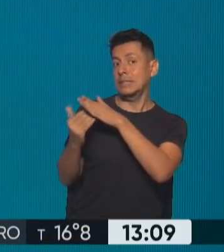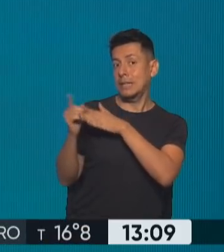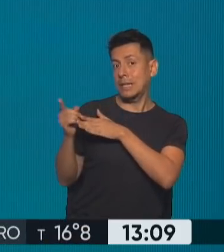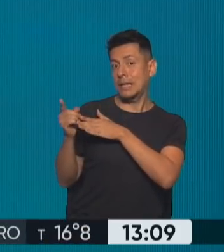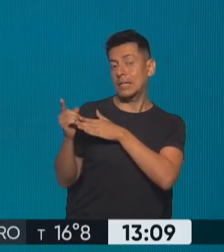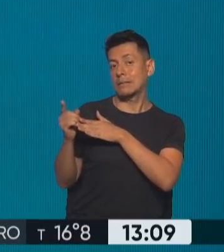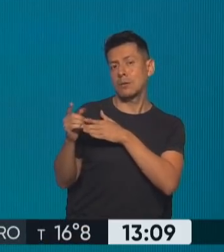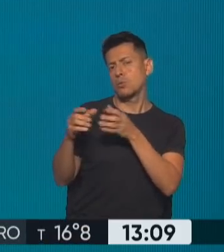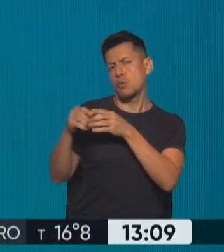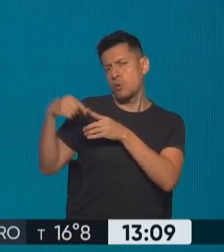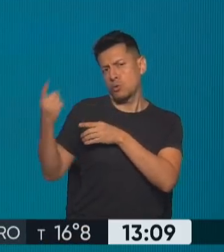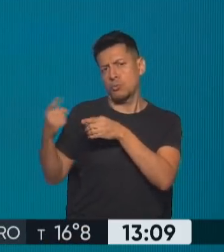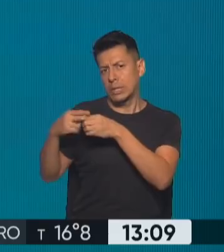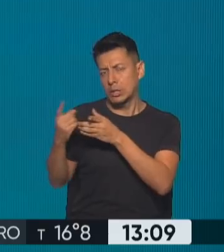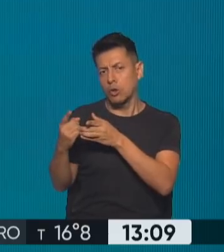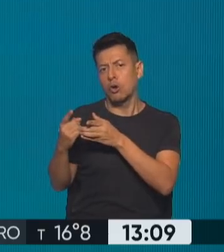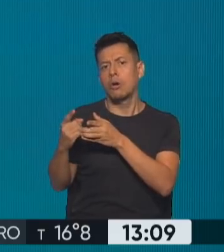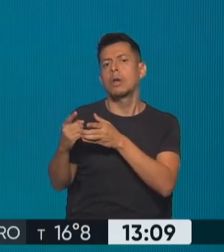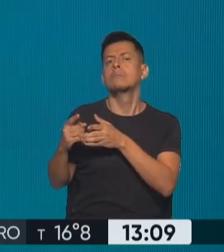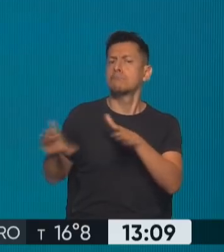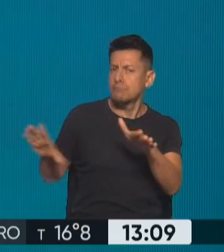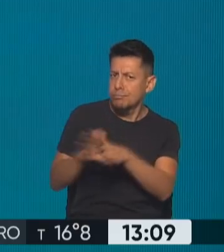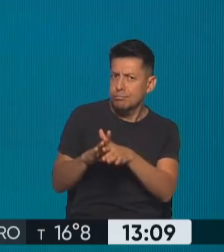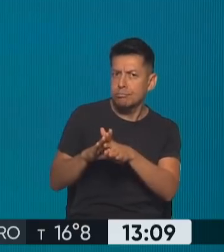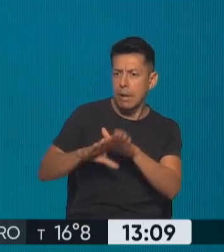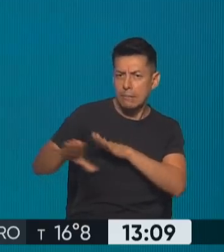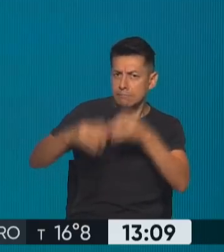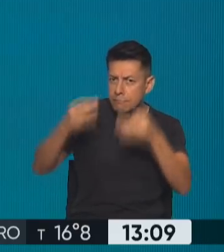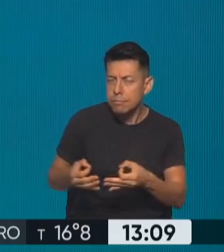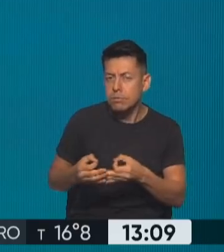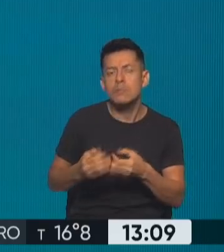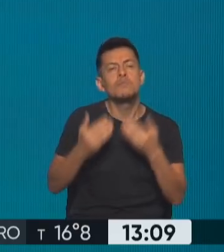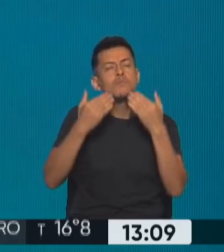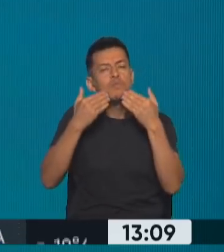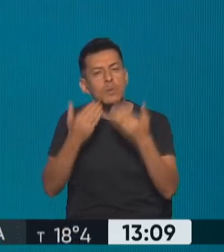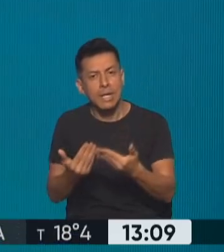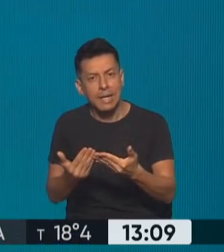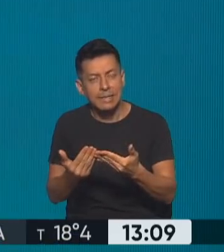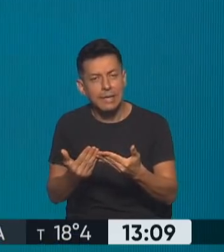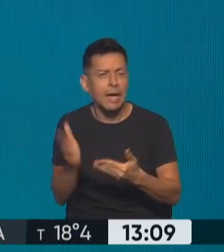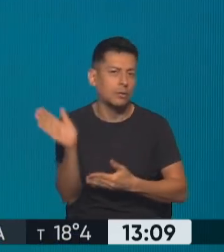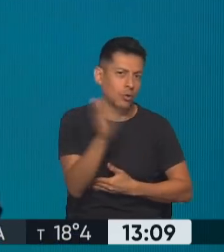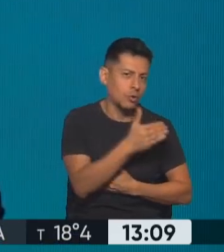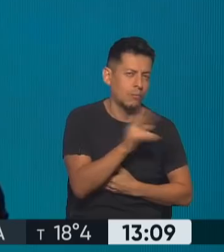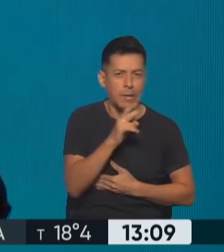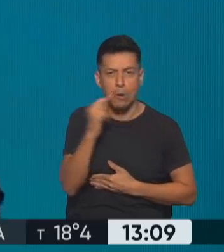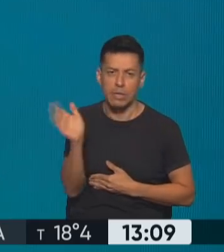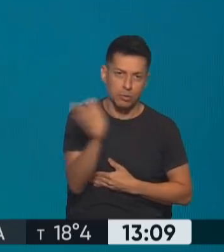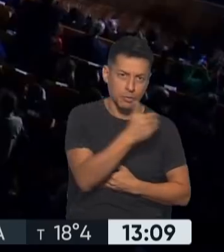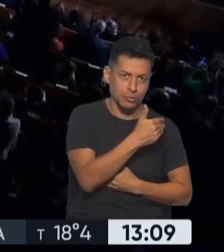no era de mi partido, a efectividades conducentes. Muchísimas gracias a todos y a todas.